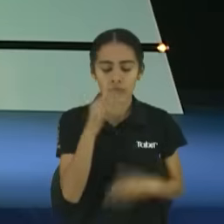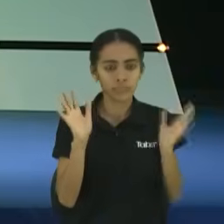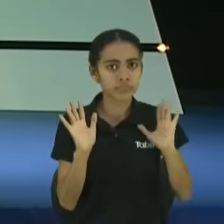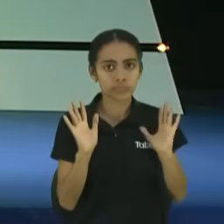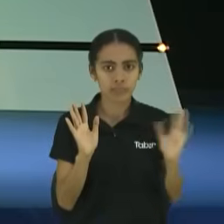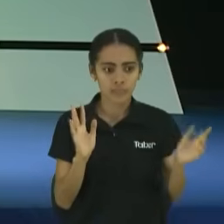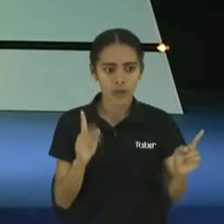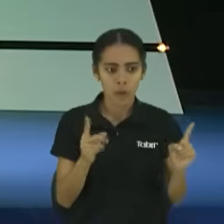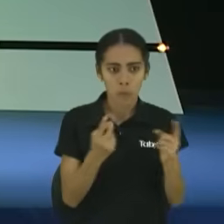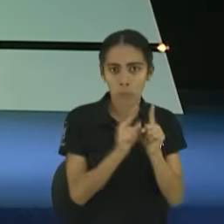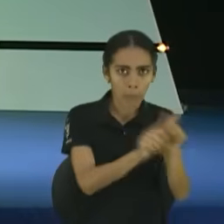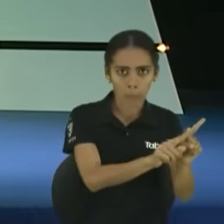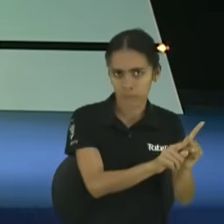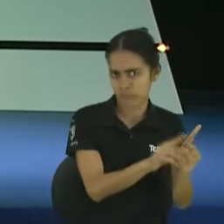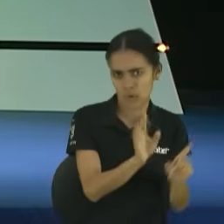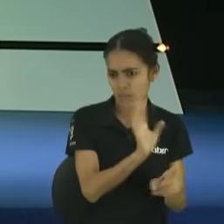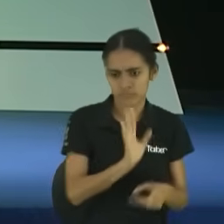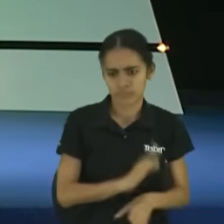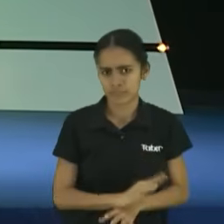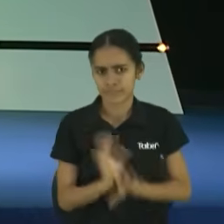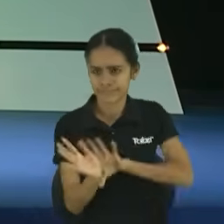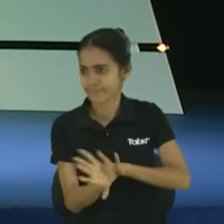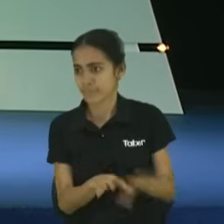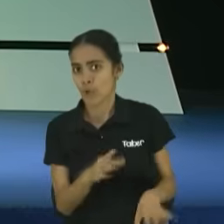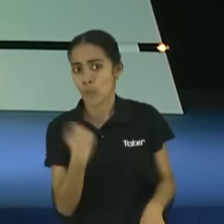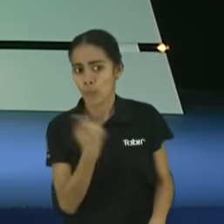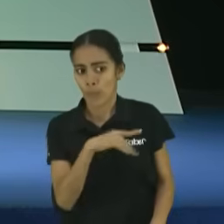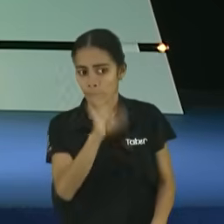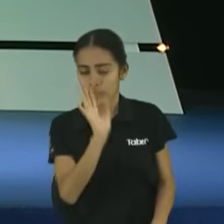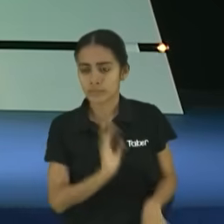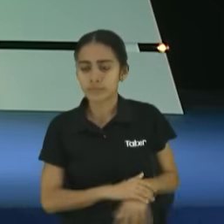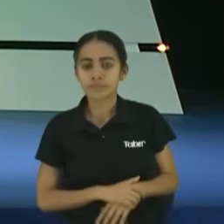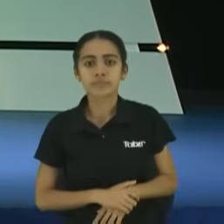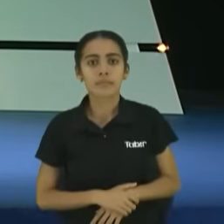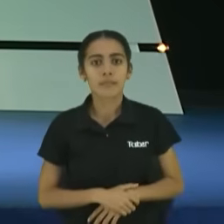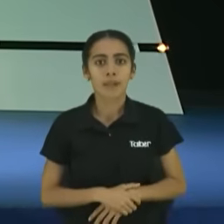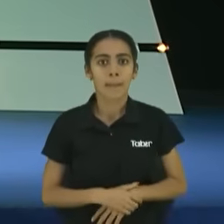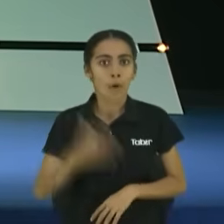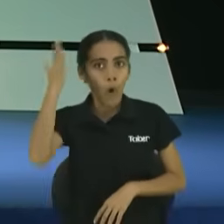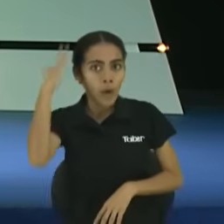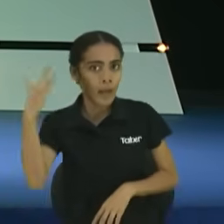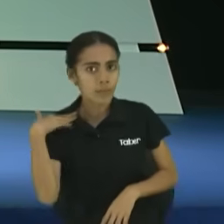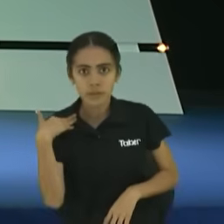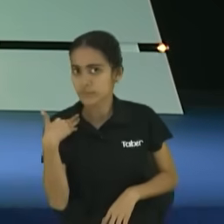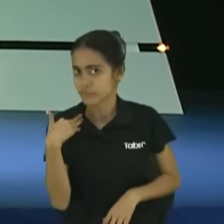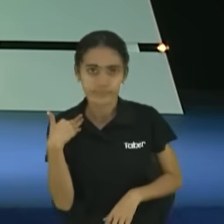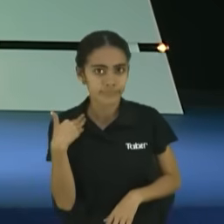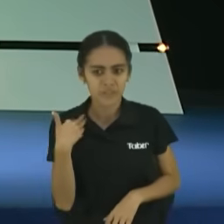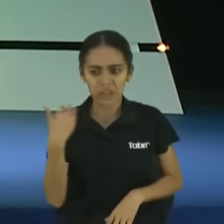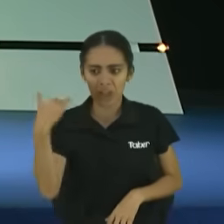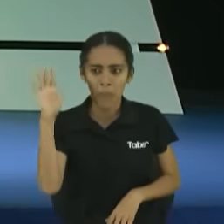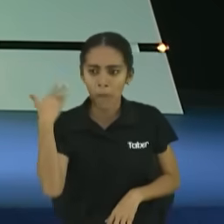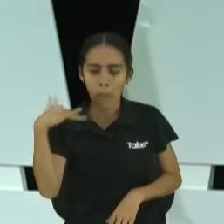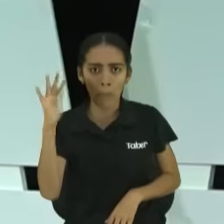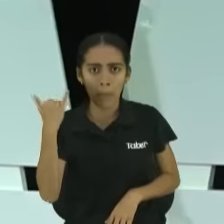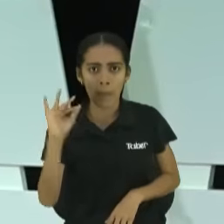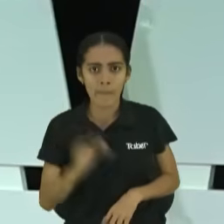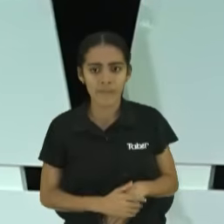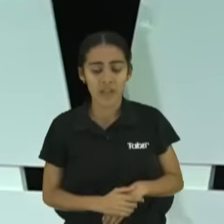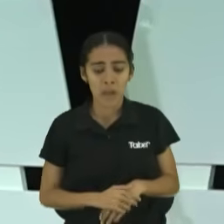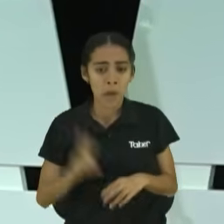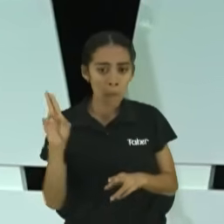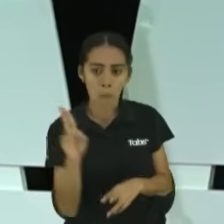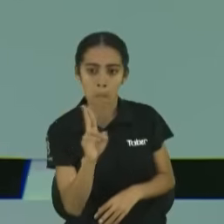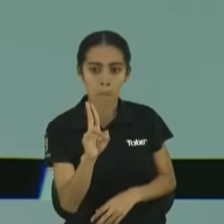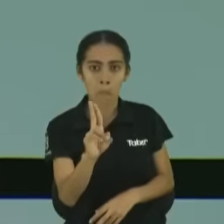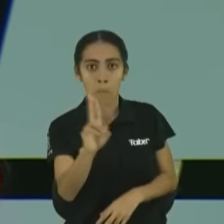¡Ey! ¿Qué te pasa? Vamos, no, mejor andamos primero. Pero en las mujeres como que es natural. Vamos al baño, niñas.